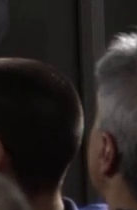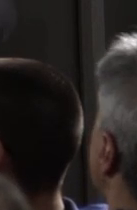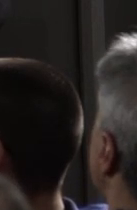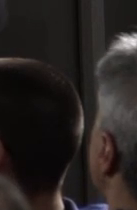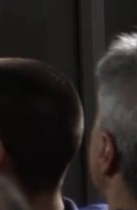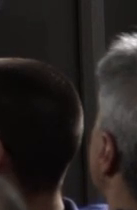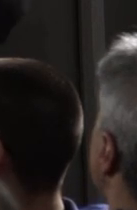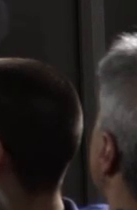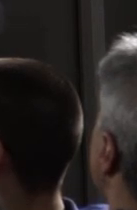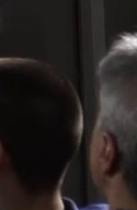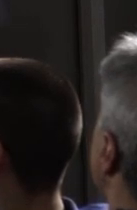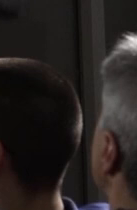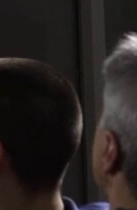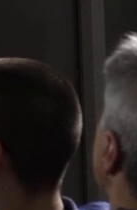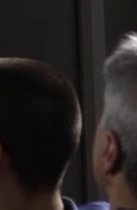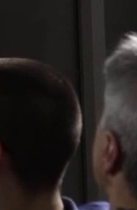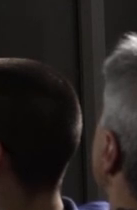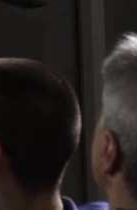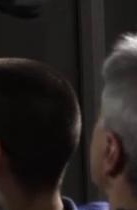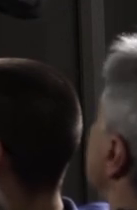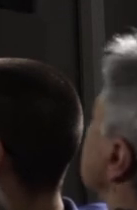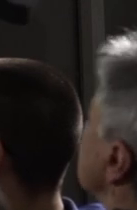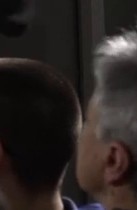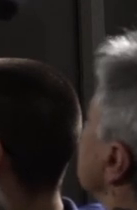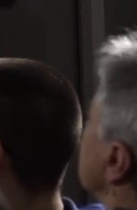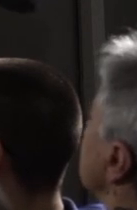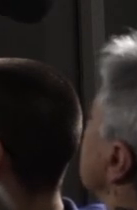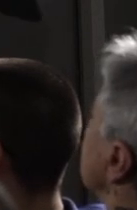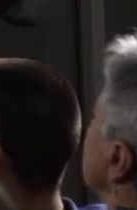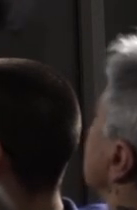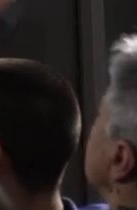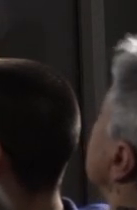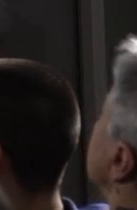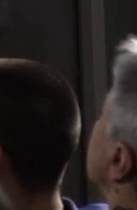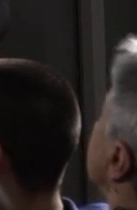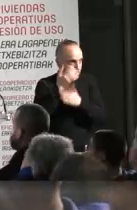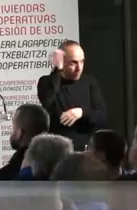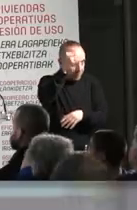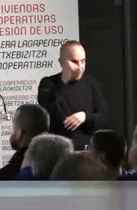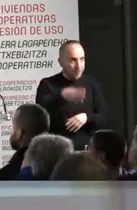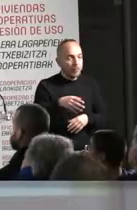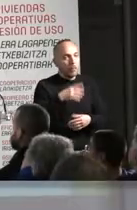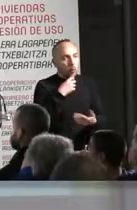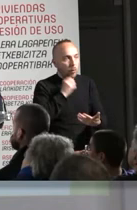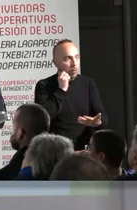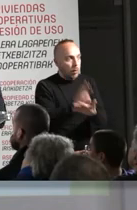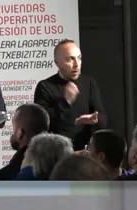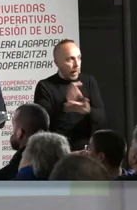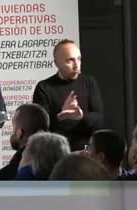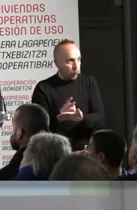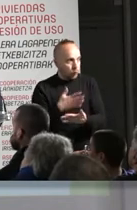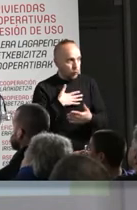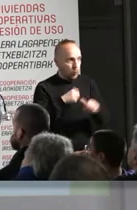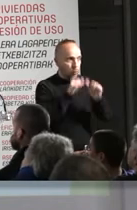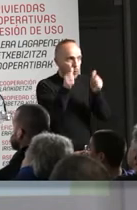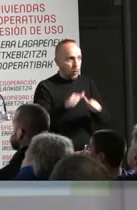difusión para que el modelo se conozca a nivel social, como esta jornada. Los retos que tenemos desde el modelo es como se ha